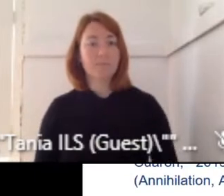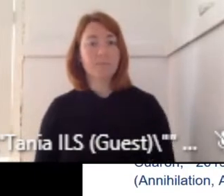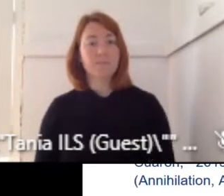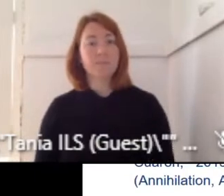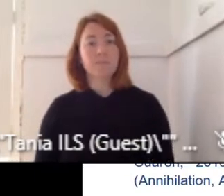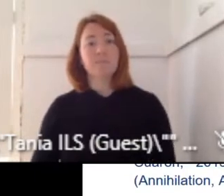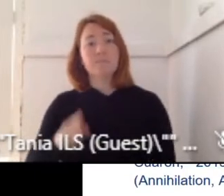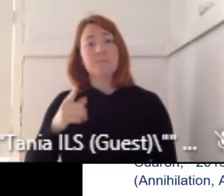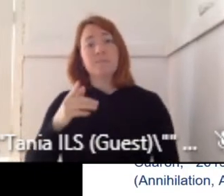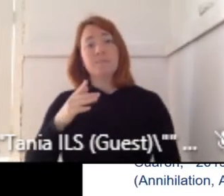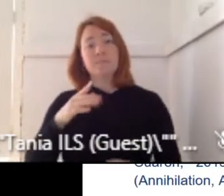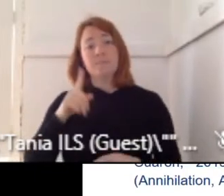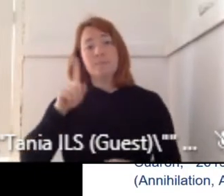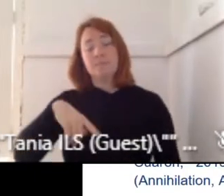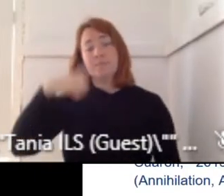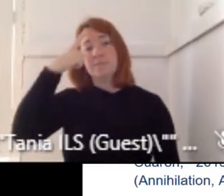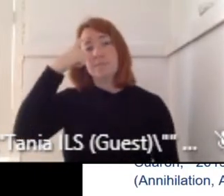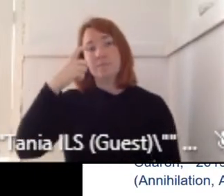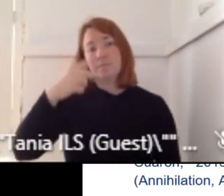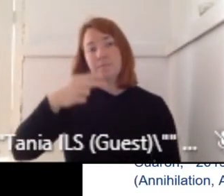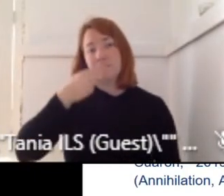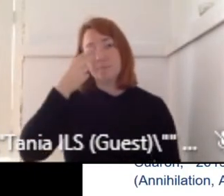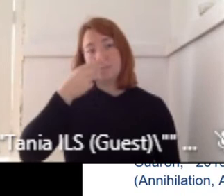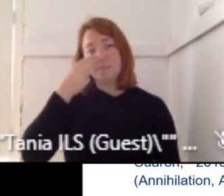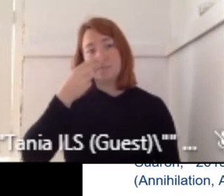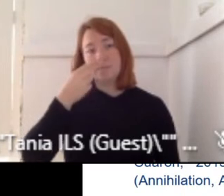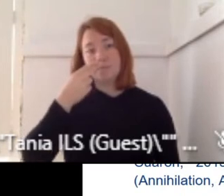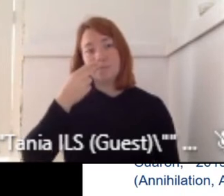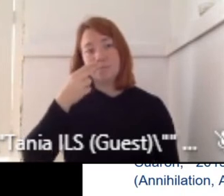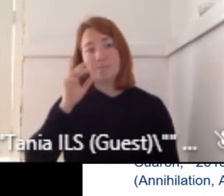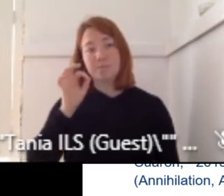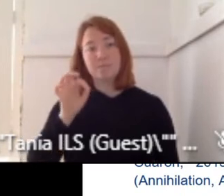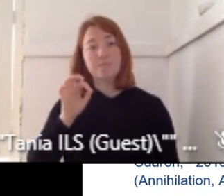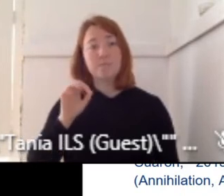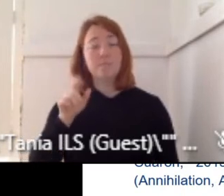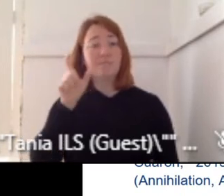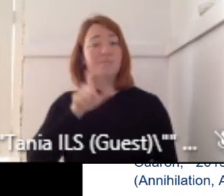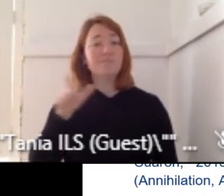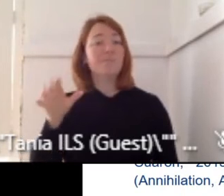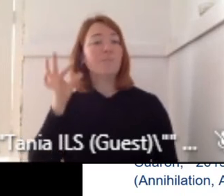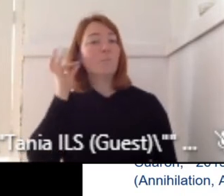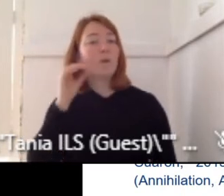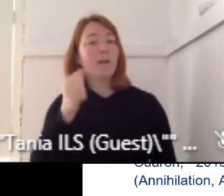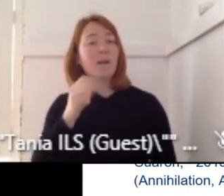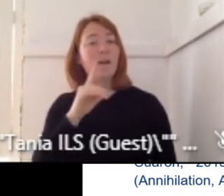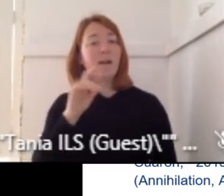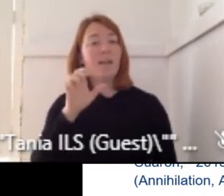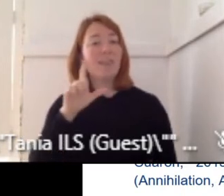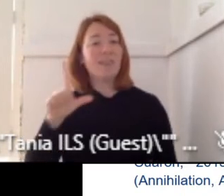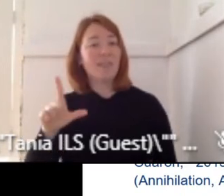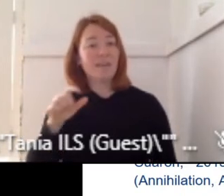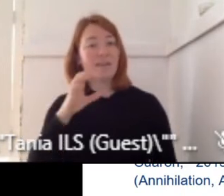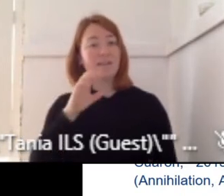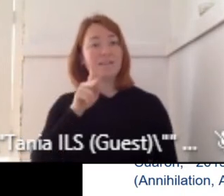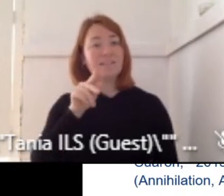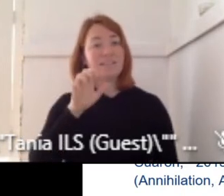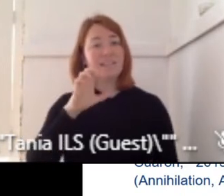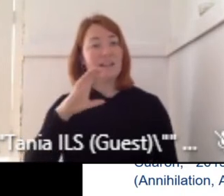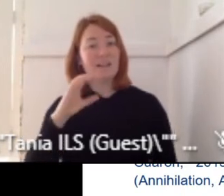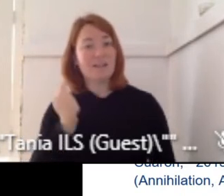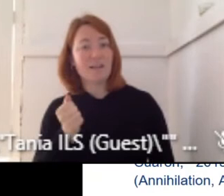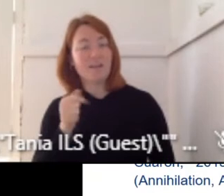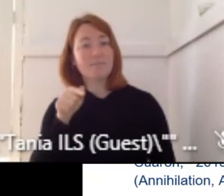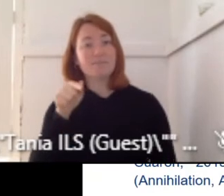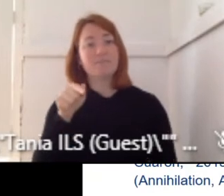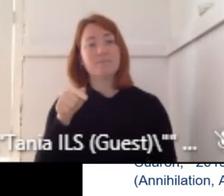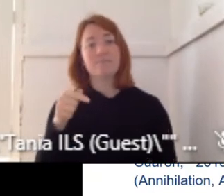como dijeron Adele y Checa en Perfectas para el papel, representaciones de las mujeres científicas en la ciencia ficción